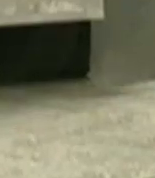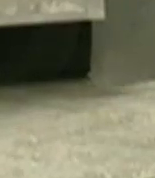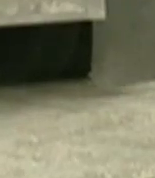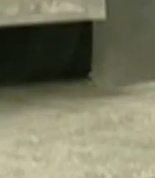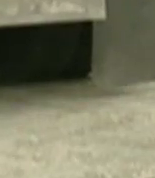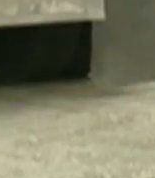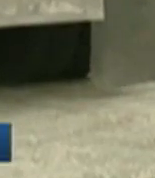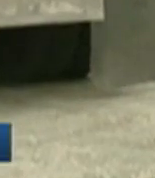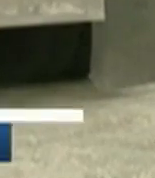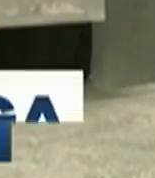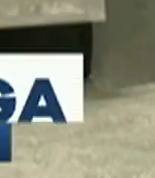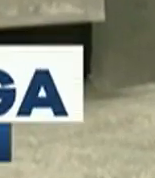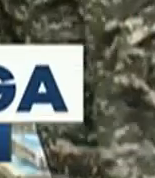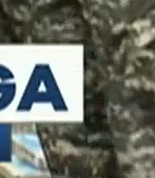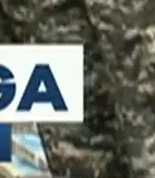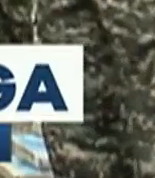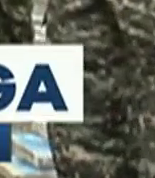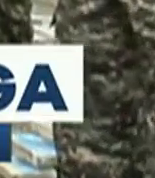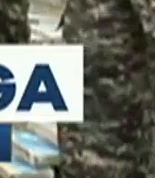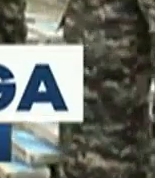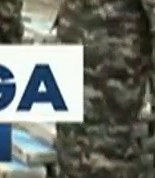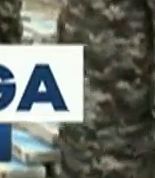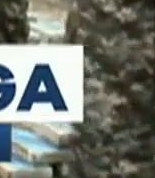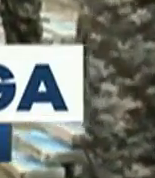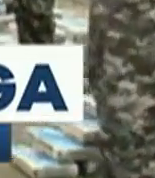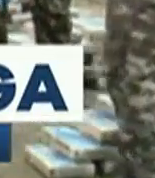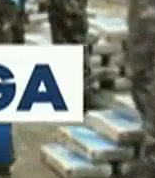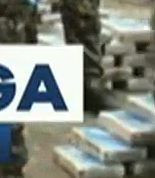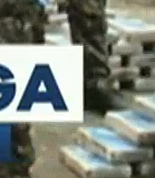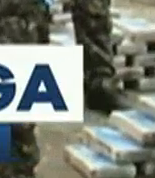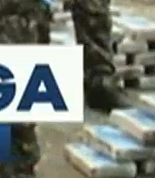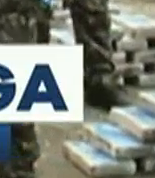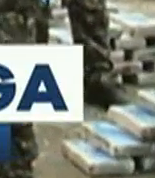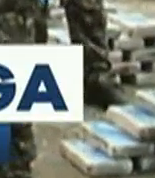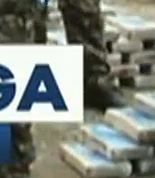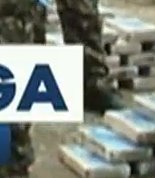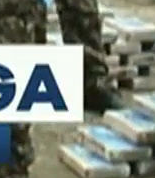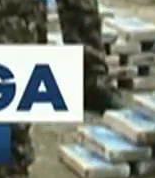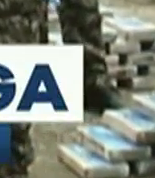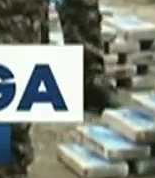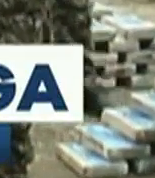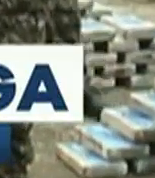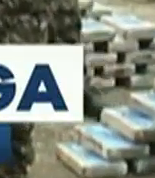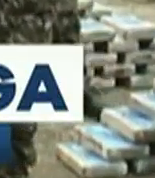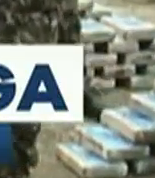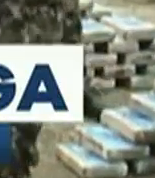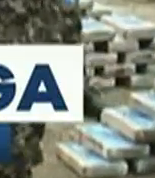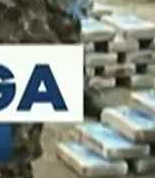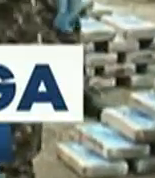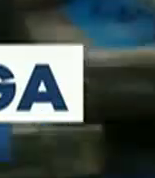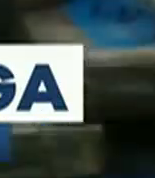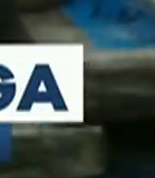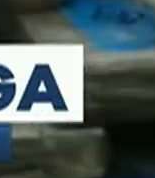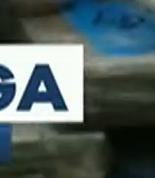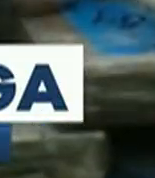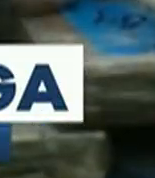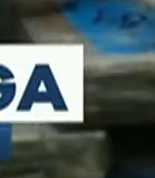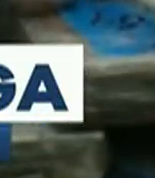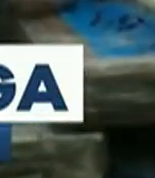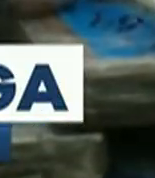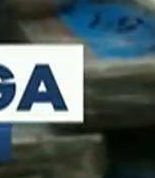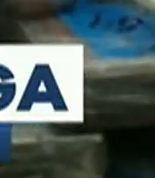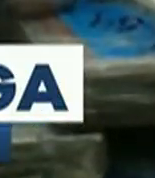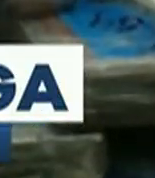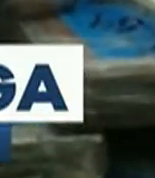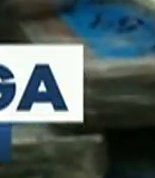Además, decomisan 2 toneladas de clorhidrato de cocaína en Baeza, provincia de Napo. Este sería el decomiso más importante de